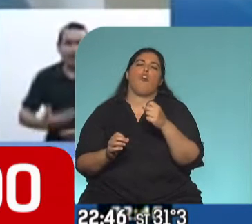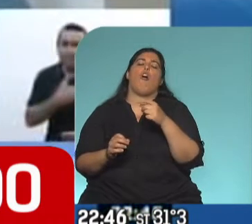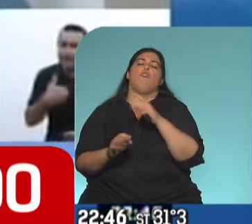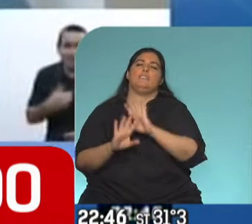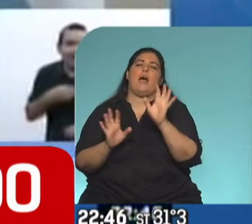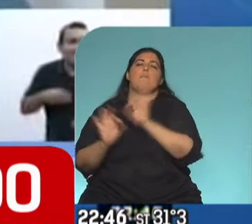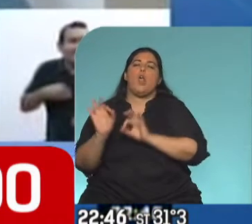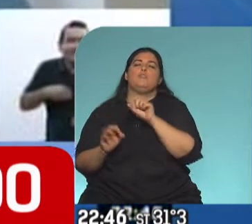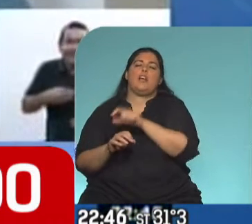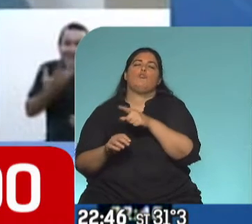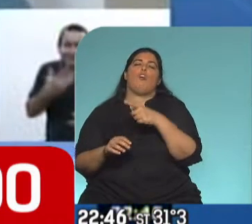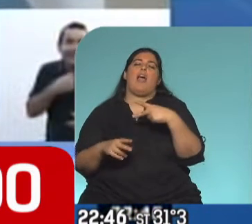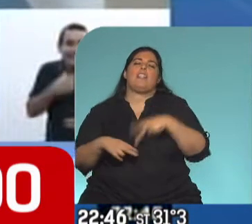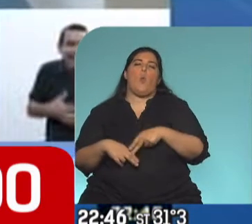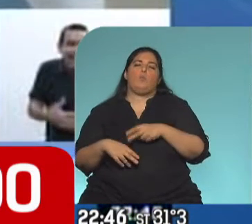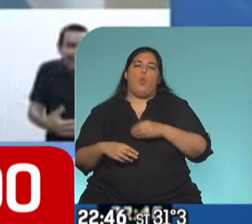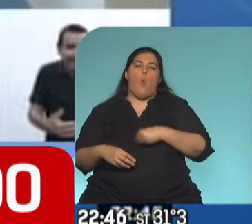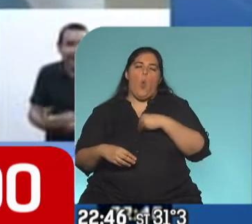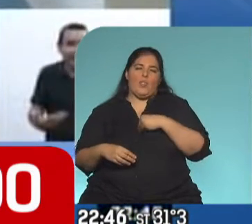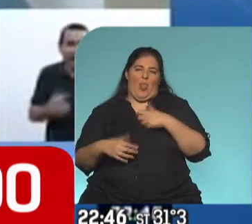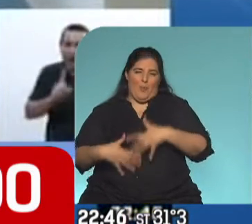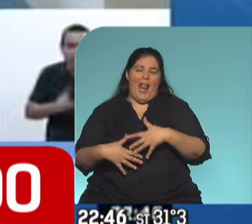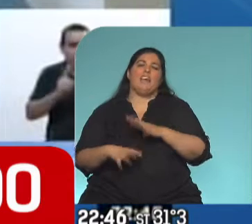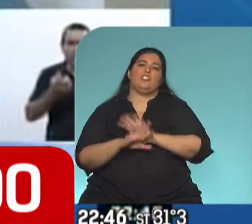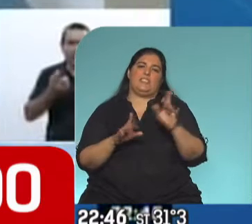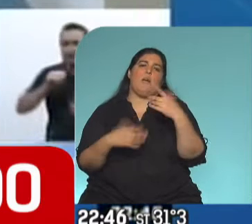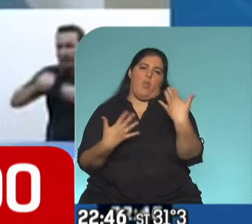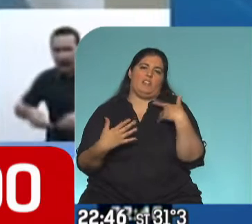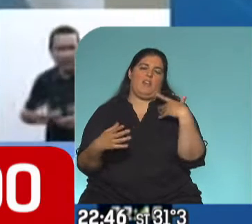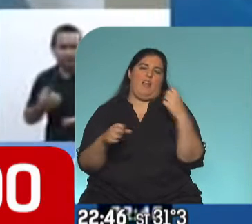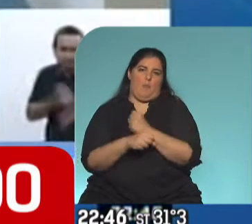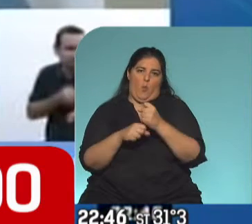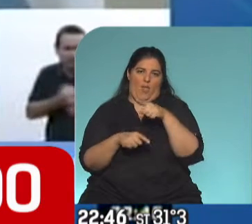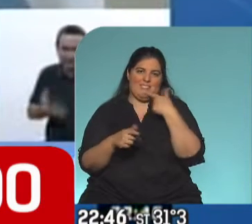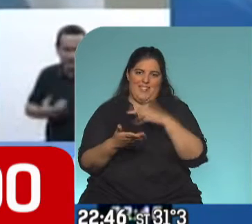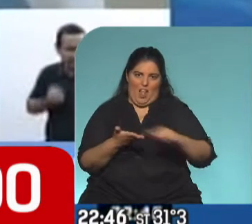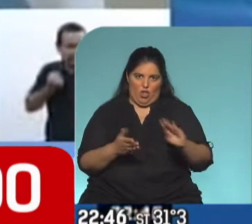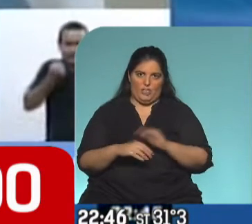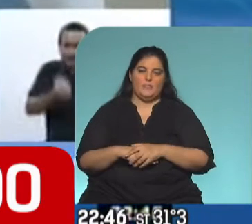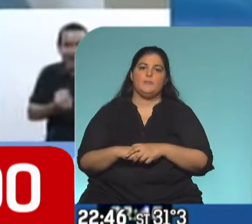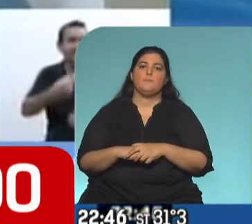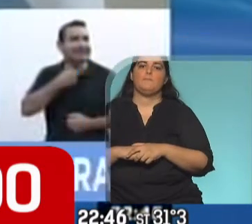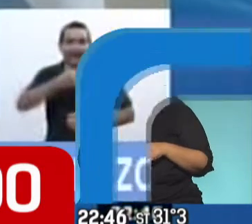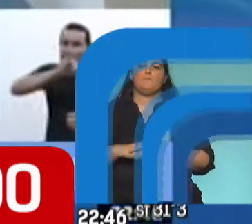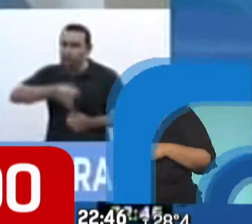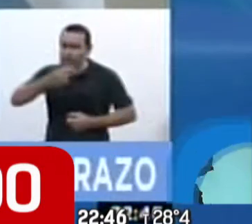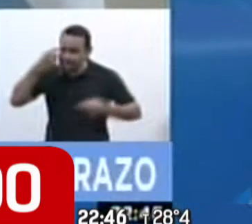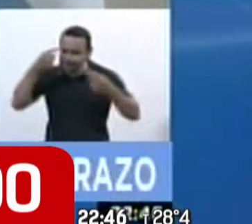embarazo, tenga dictamen favorable también en senadores. Y hacen todo para ser